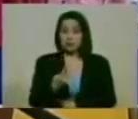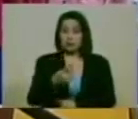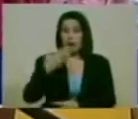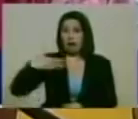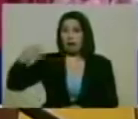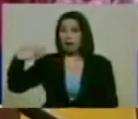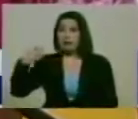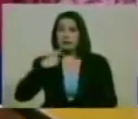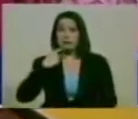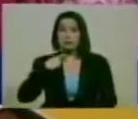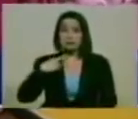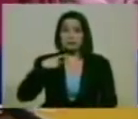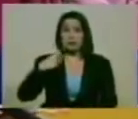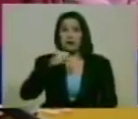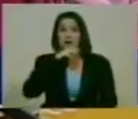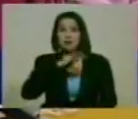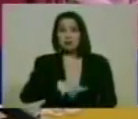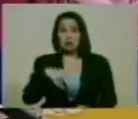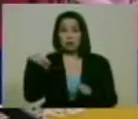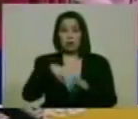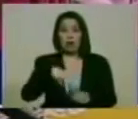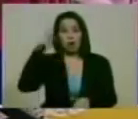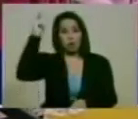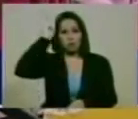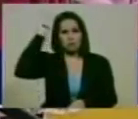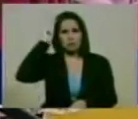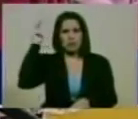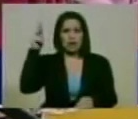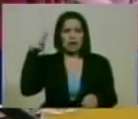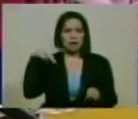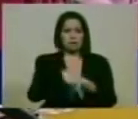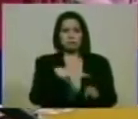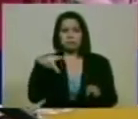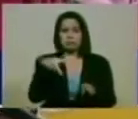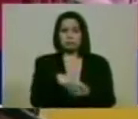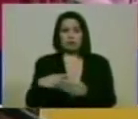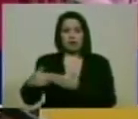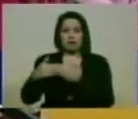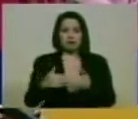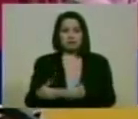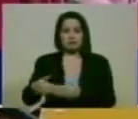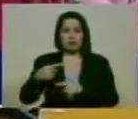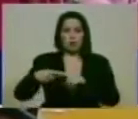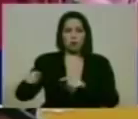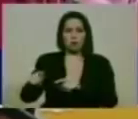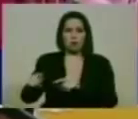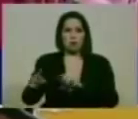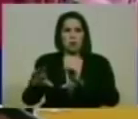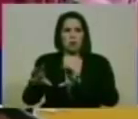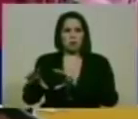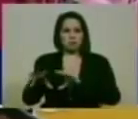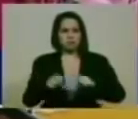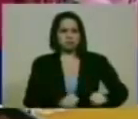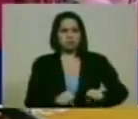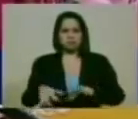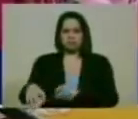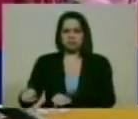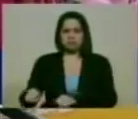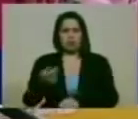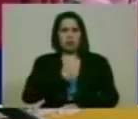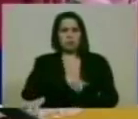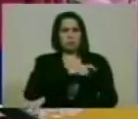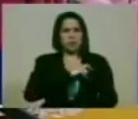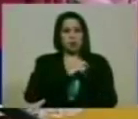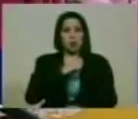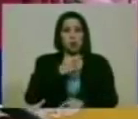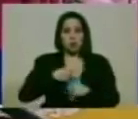ancestros fueron víctimas del genocidio más grande de la historia por parte del Imperio Español y que 500 años después aquí seguimos sus